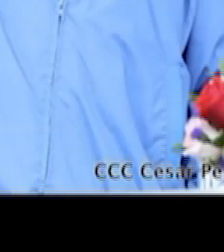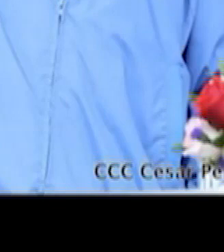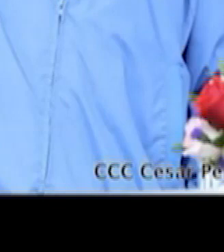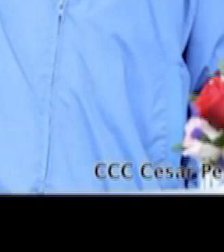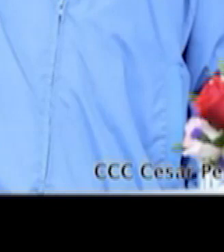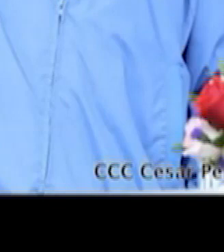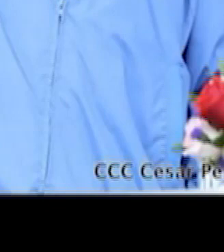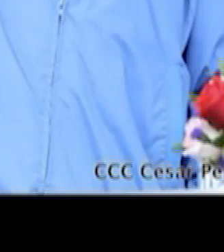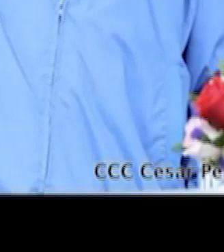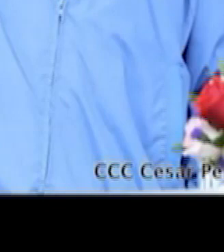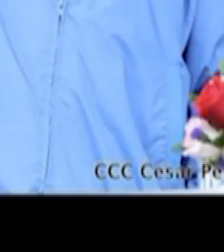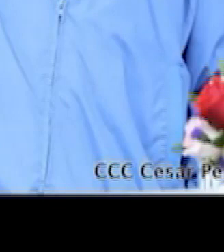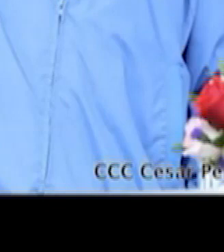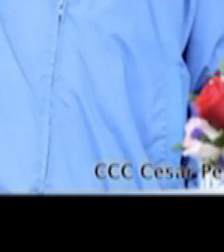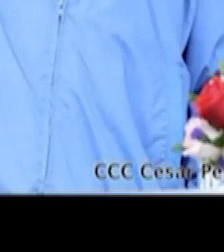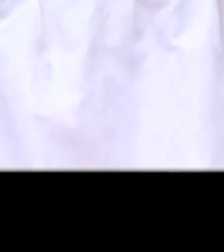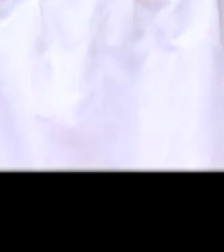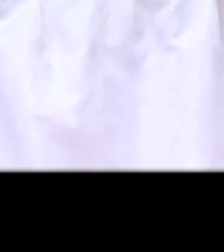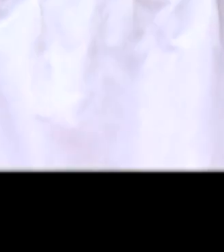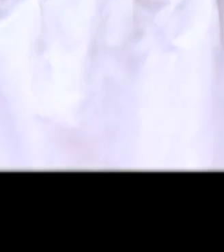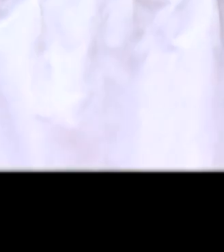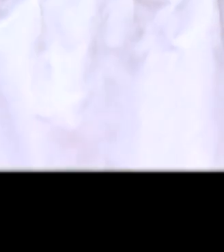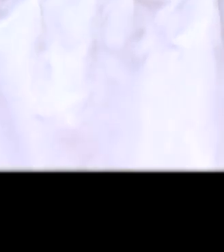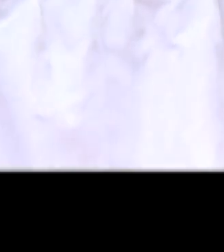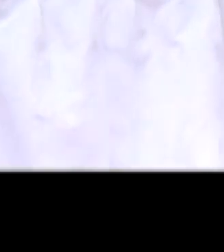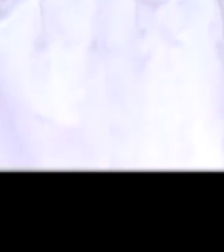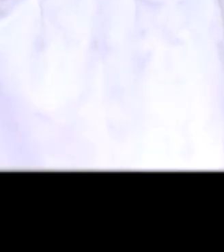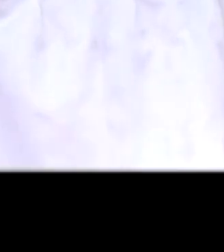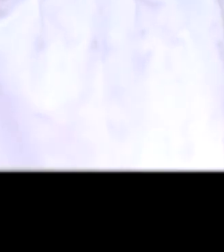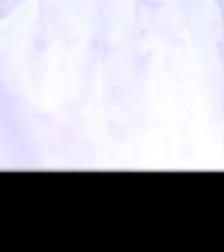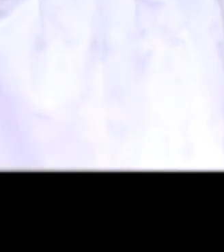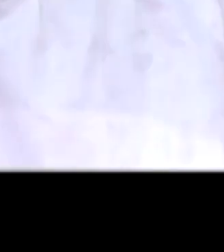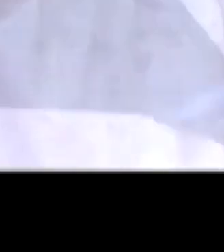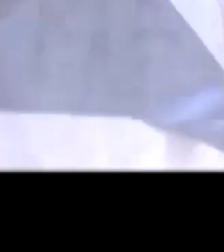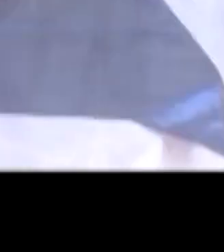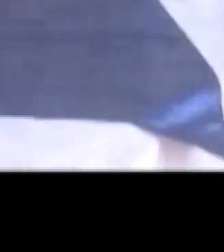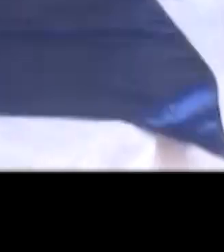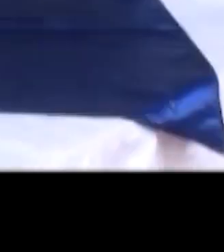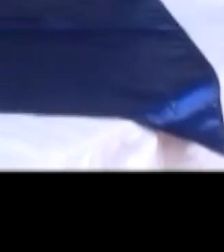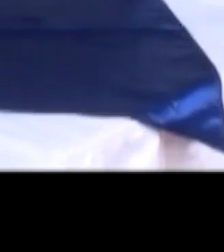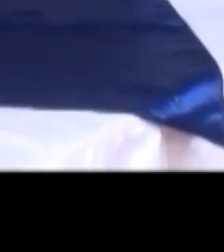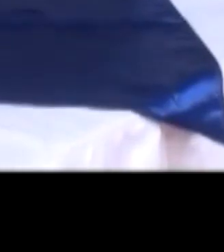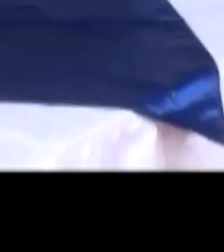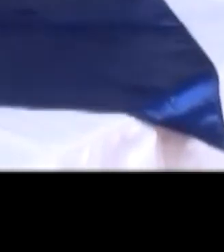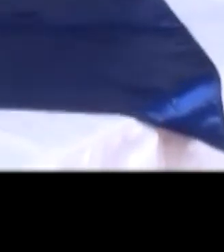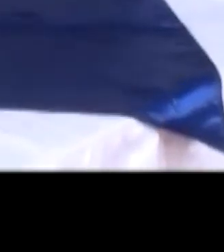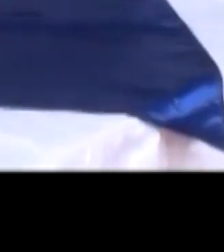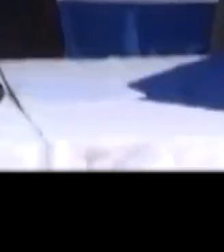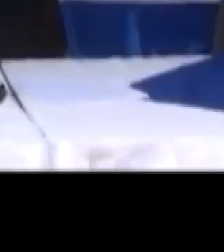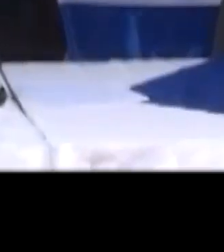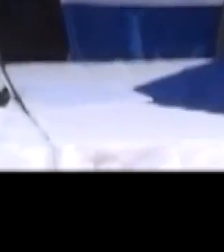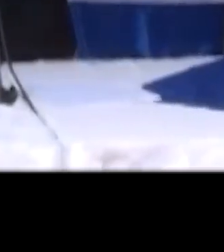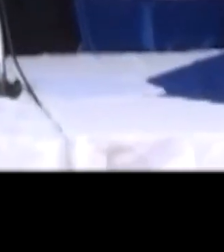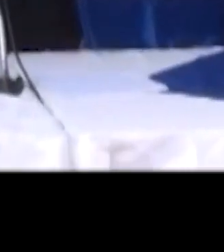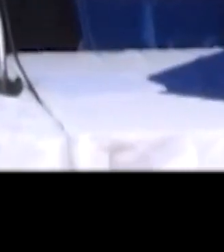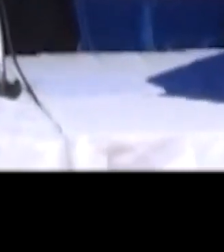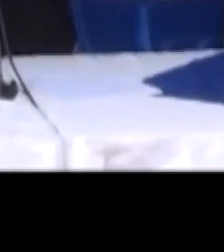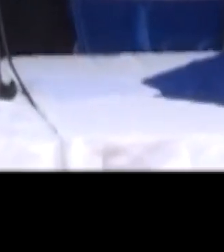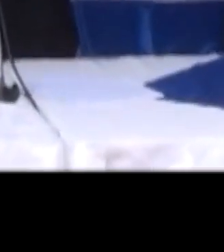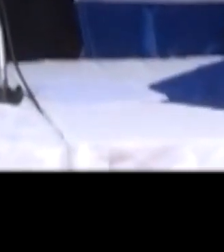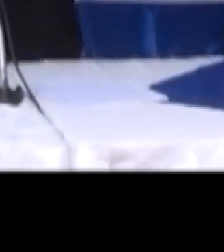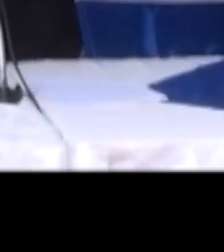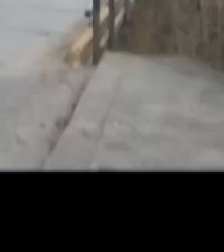manera intensa en este momento. Nosotros estamos invirtiendo en el proyecto del Jícaro Murra